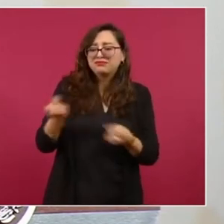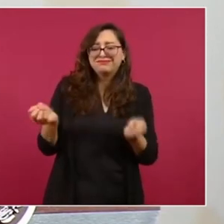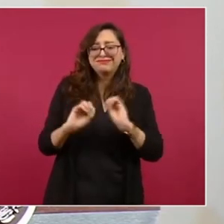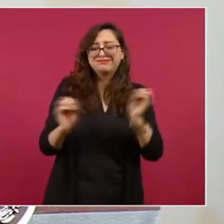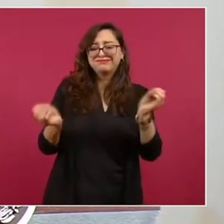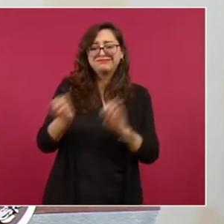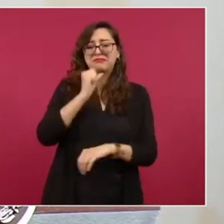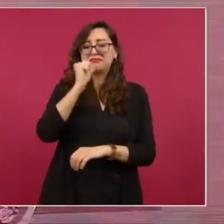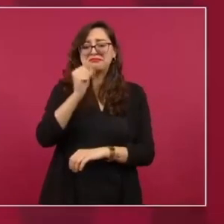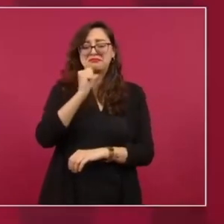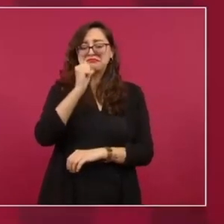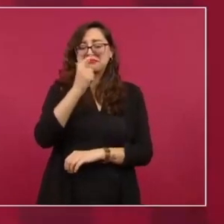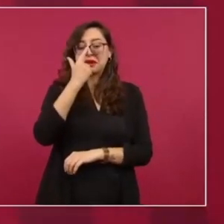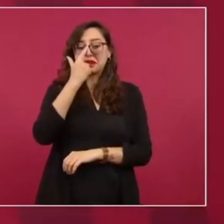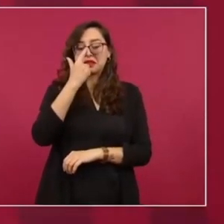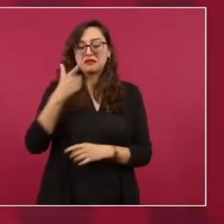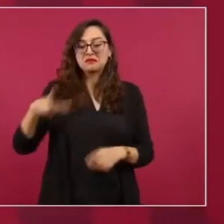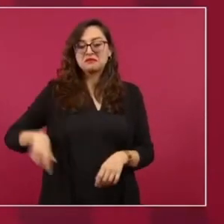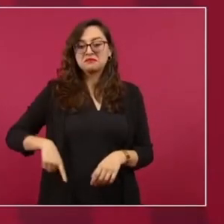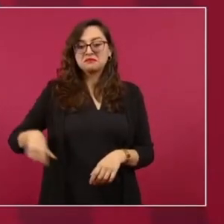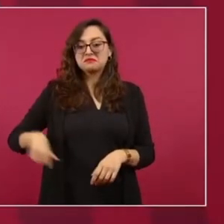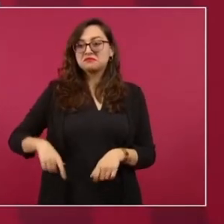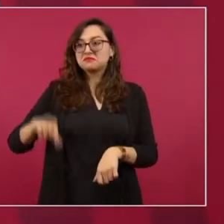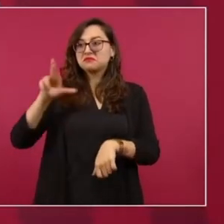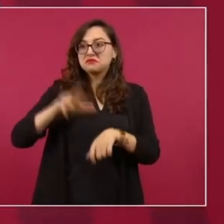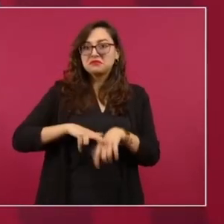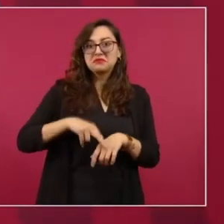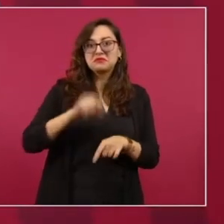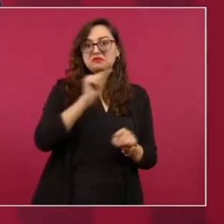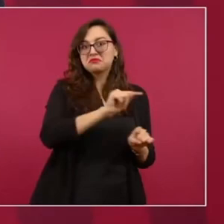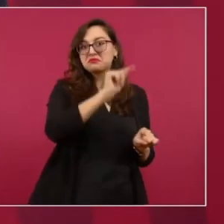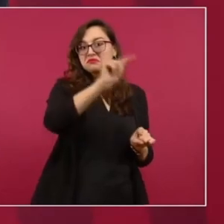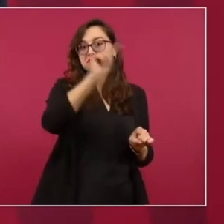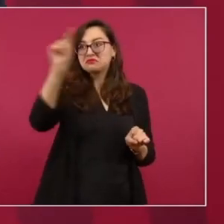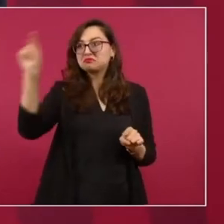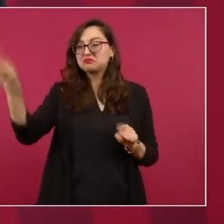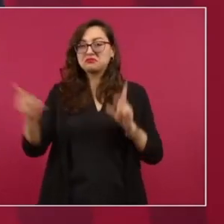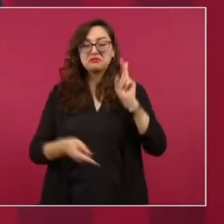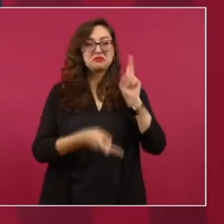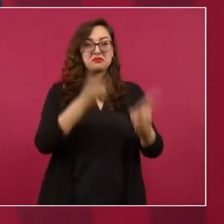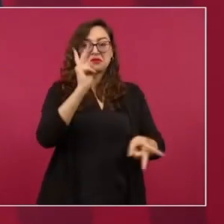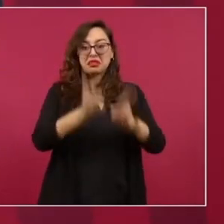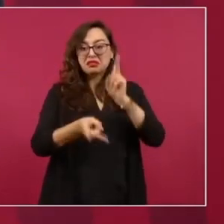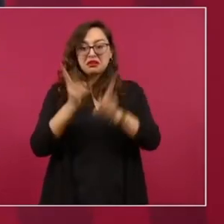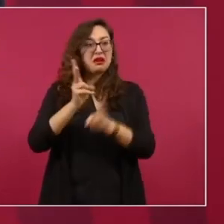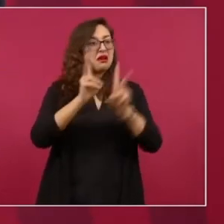para los gobernadores. Al contrario, en el primer año